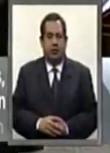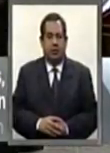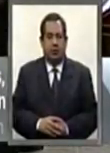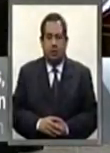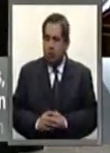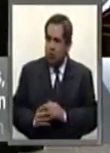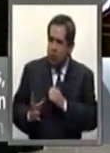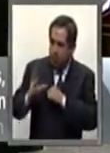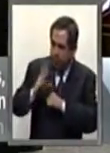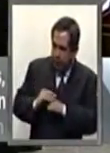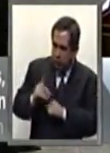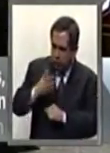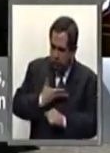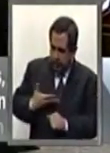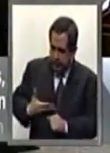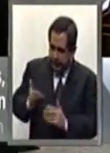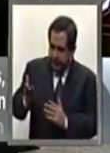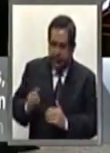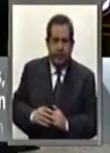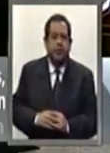Con su permiso, señor presidente.